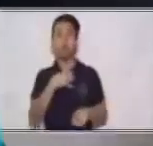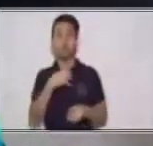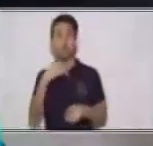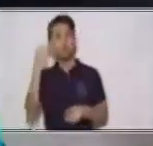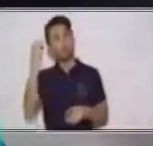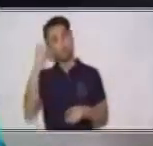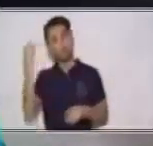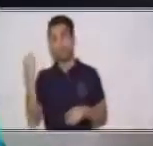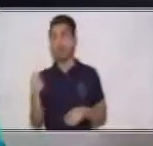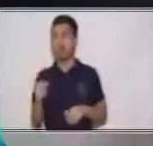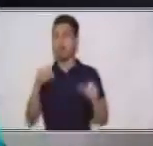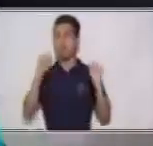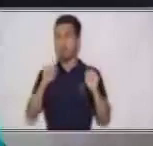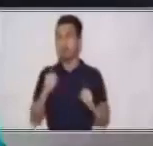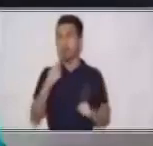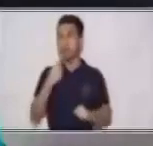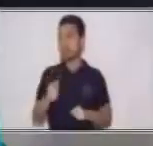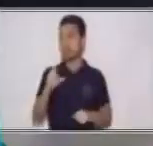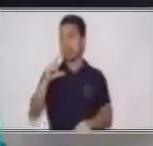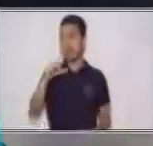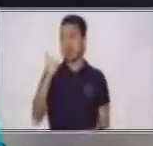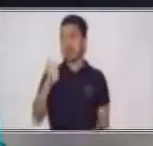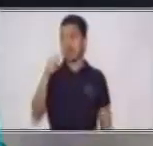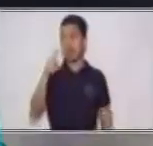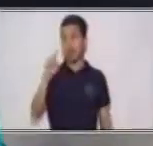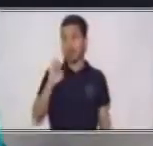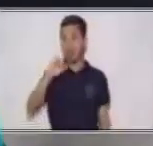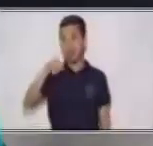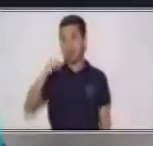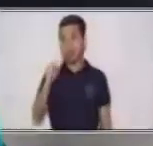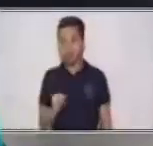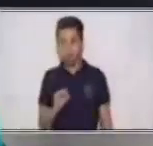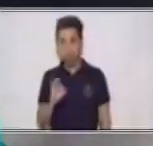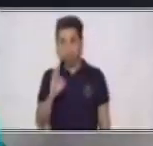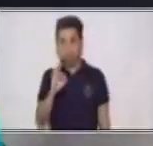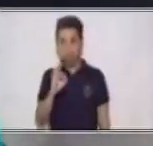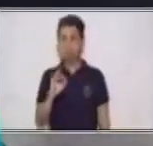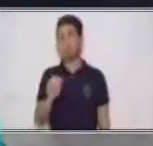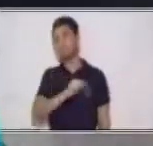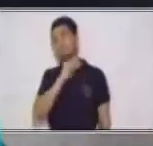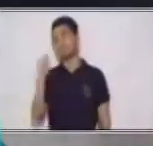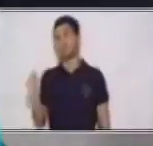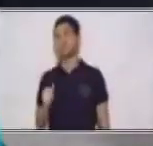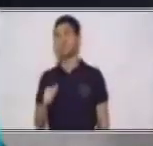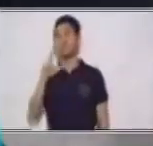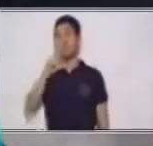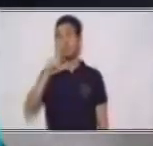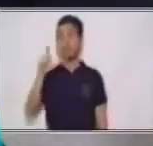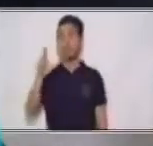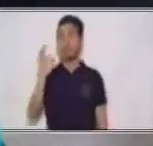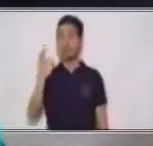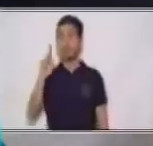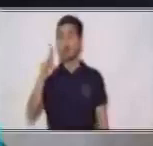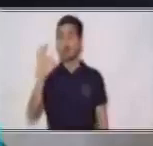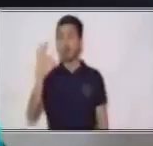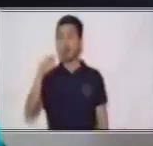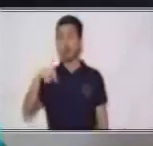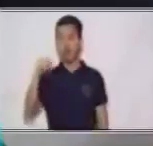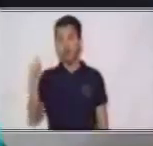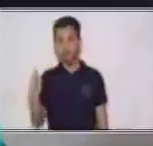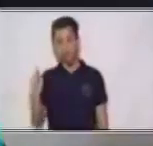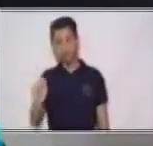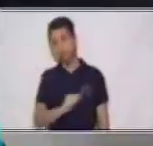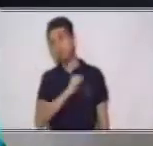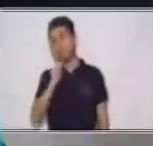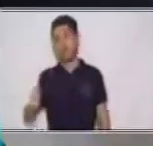del Cadejo, podemos hablar de la Llorona, o podemos hablar del Sombrerón. También podemos hablar de la Tatuana,